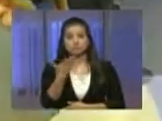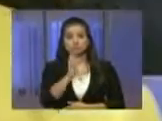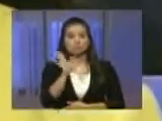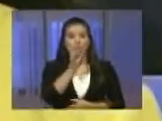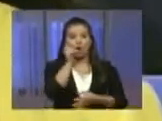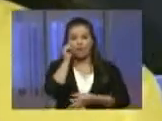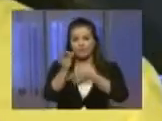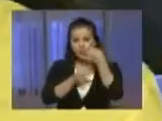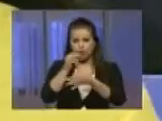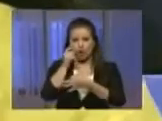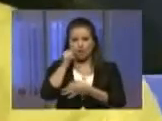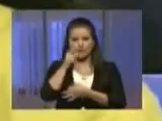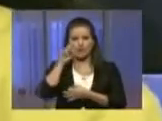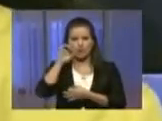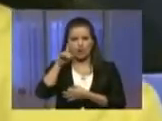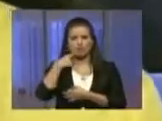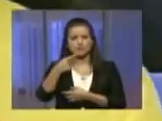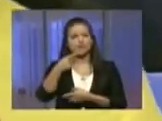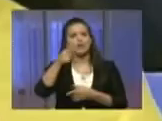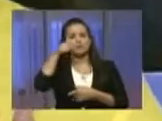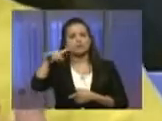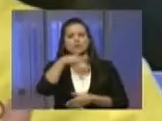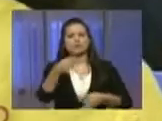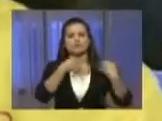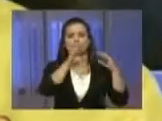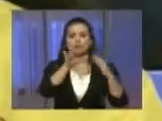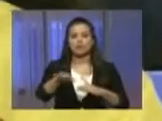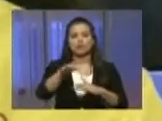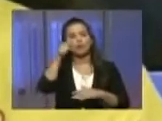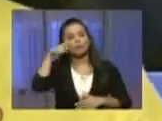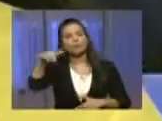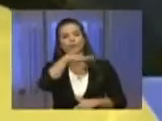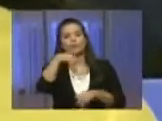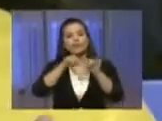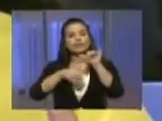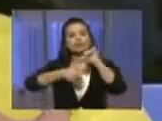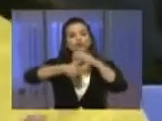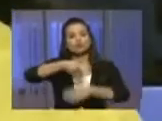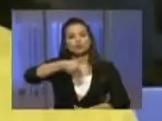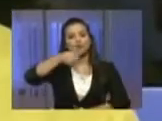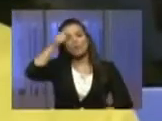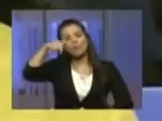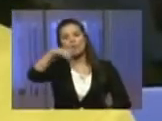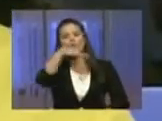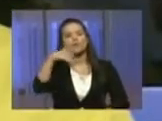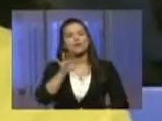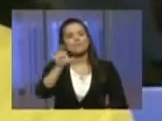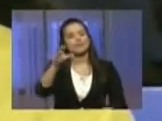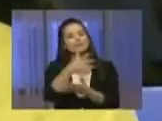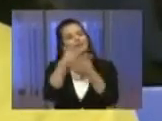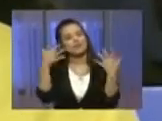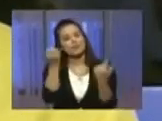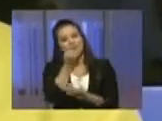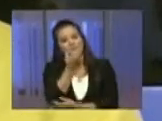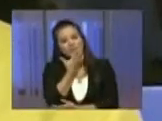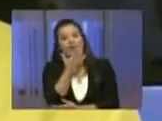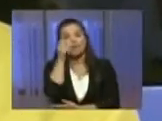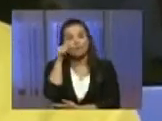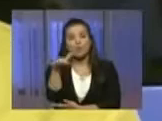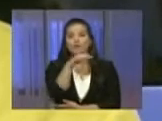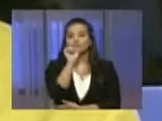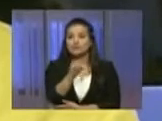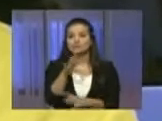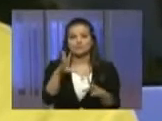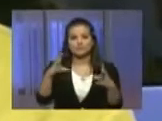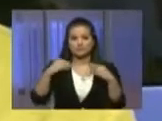compañero Eduardo Álvarez un pueblo apoyando es el pueblo suramericano es el pueblo de la patria grande es ese pueblo que ASUME